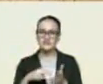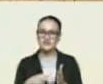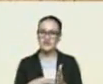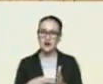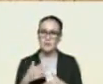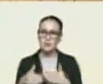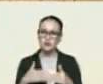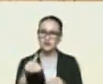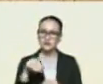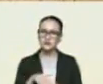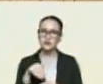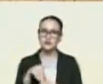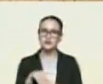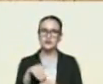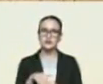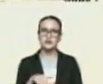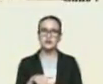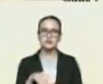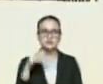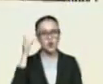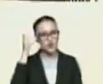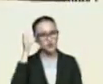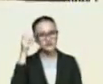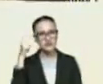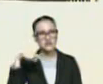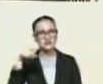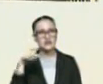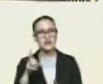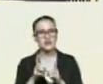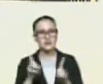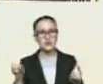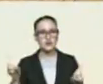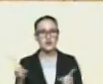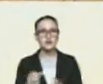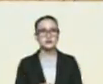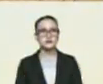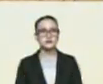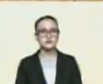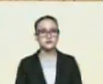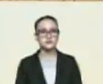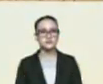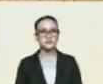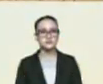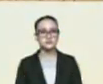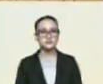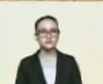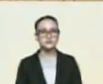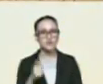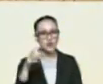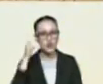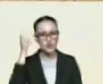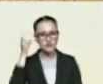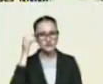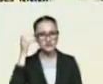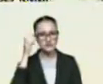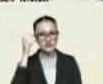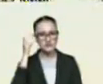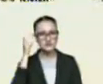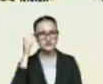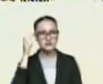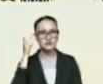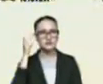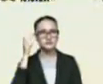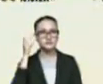unos procesos electorales, la conciencia grande de la democracia y sobre todo esta conciencia enorme